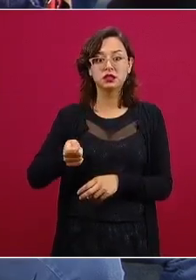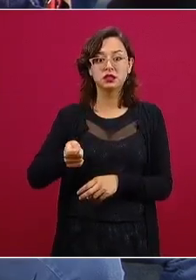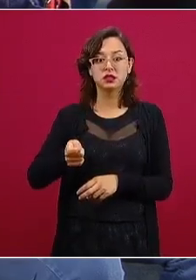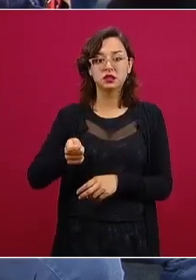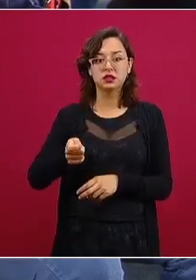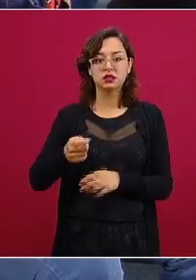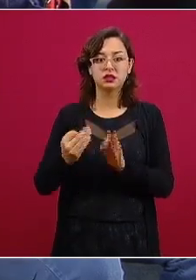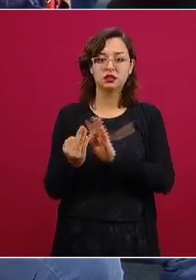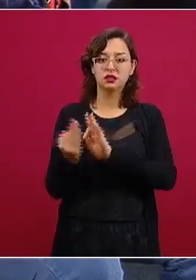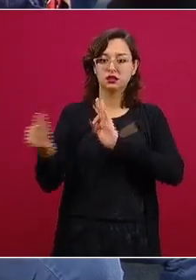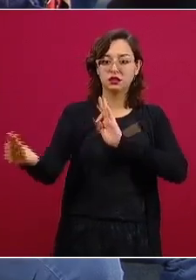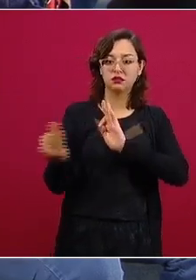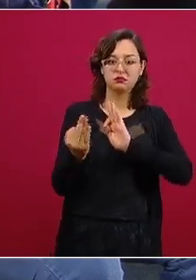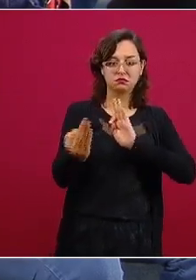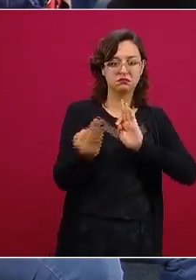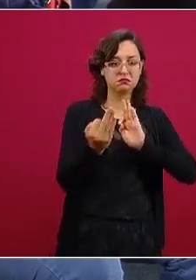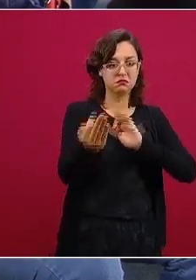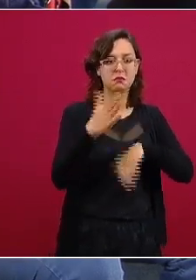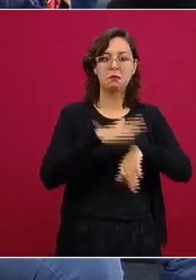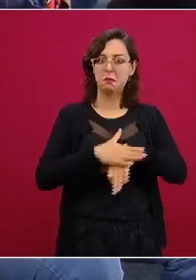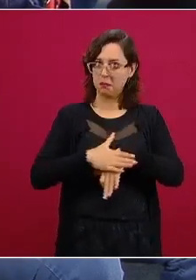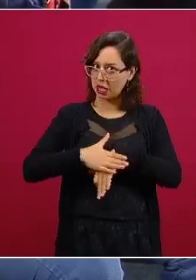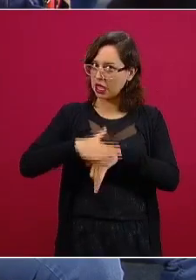las medidas de distanciamiento social.